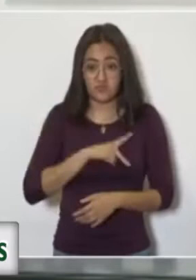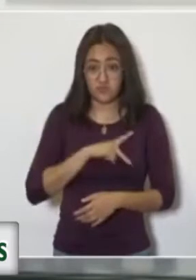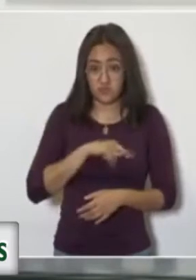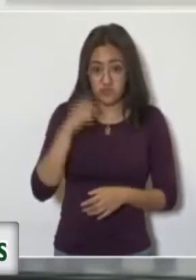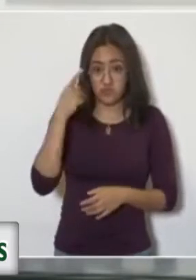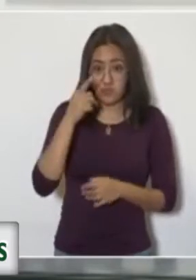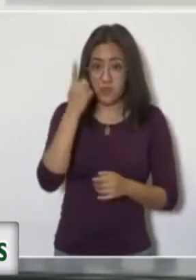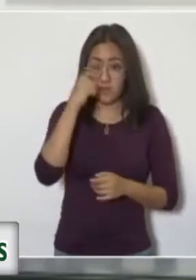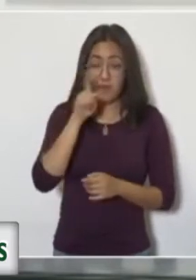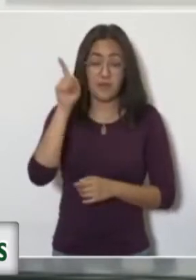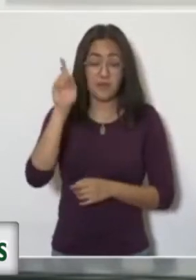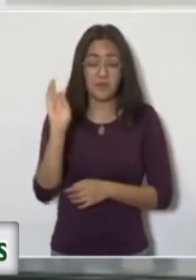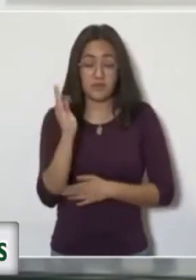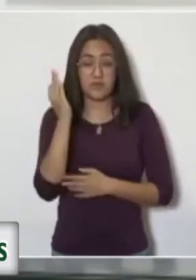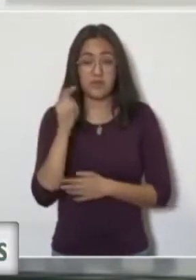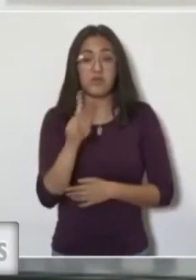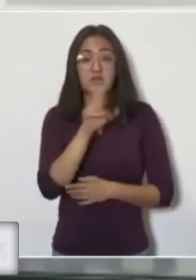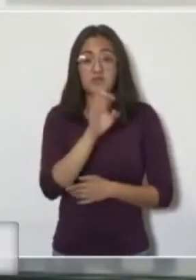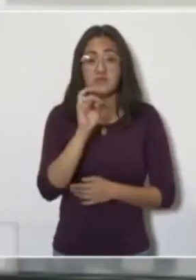recibimos